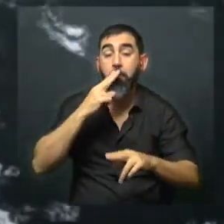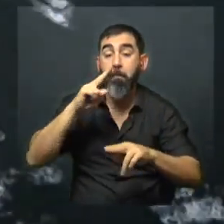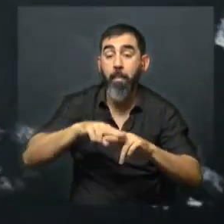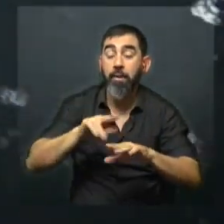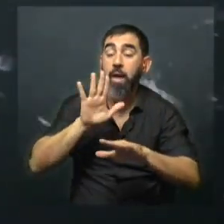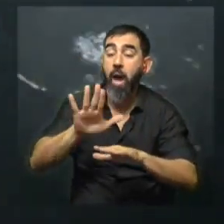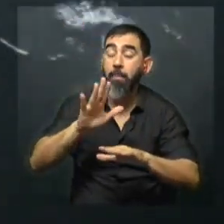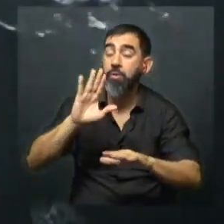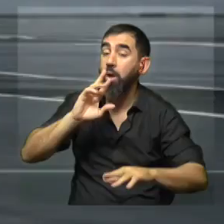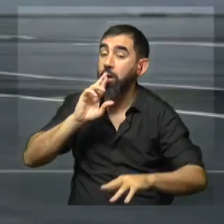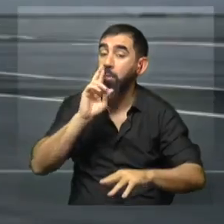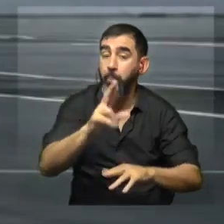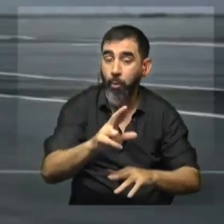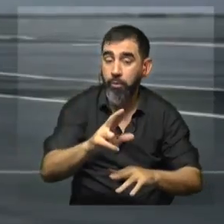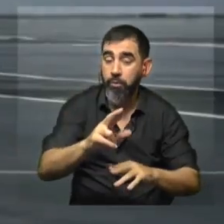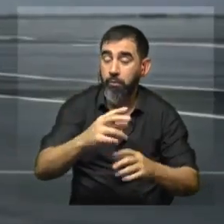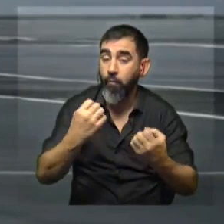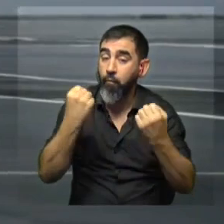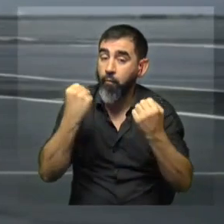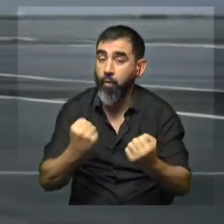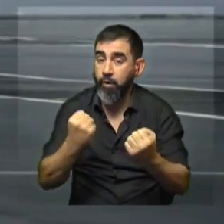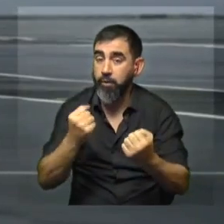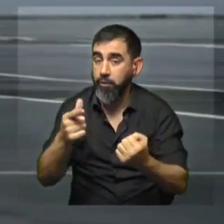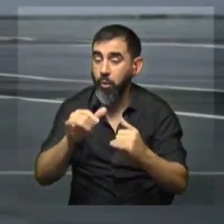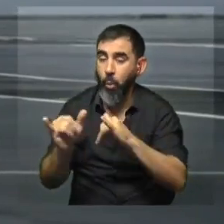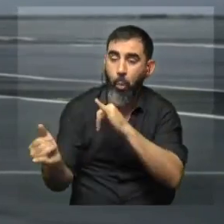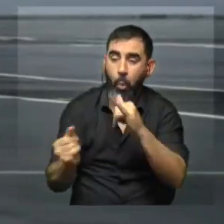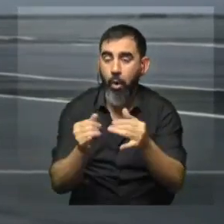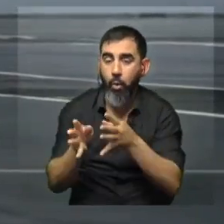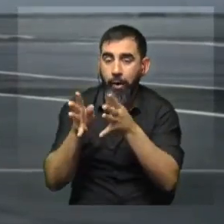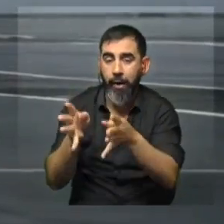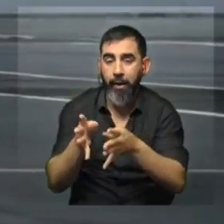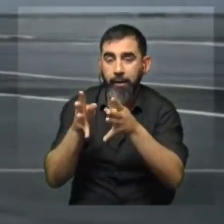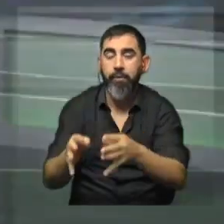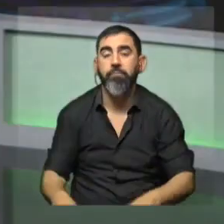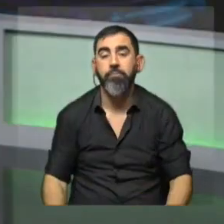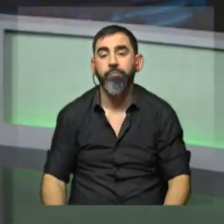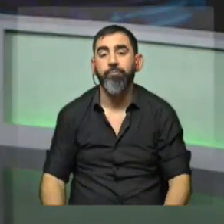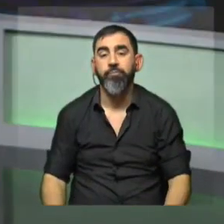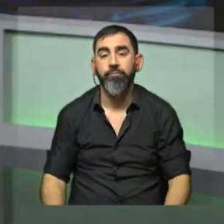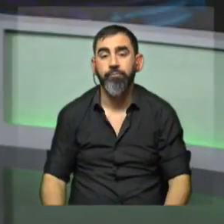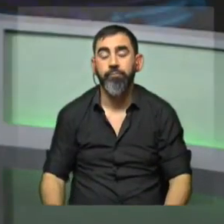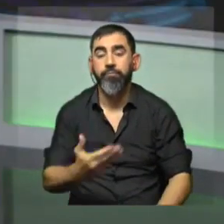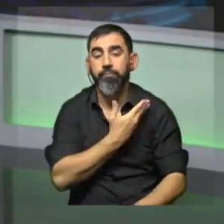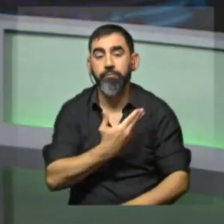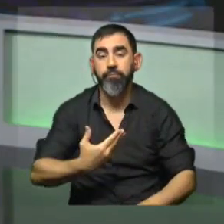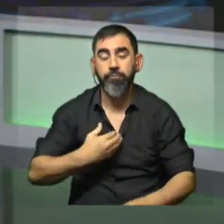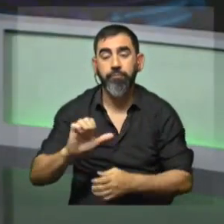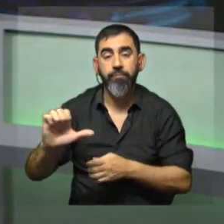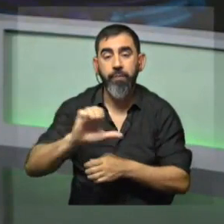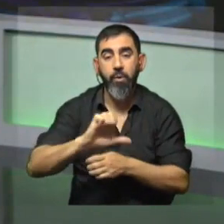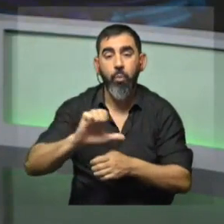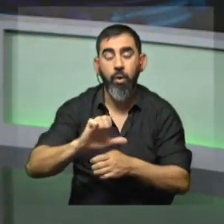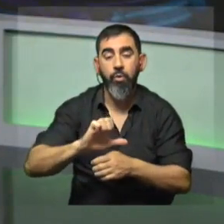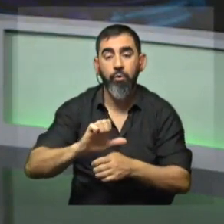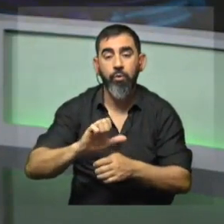con responder de manera contundente a estos juegos de guerra. El presidente de Ecuador, Guillermo Lasso,